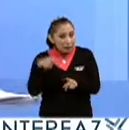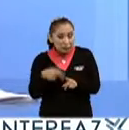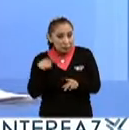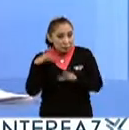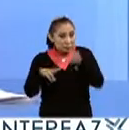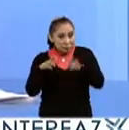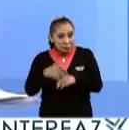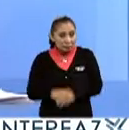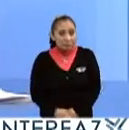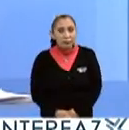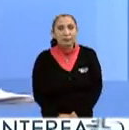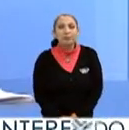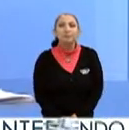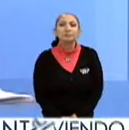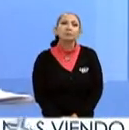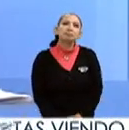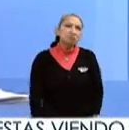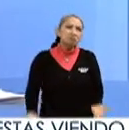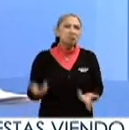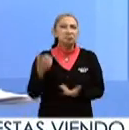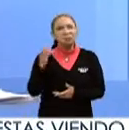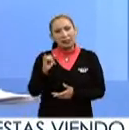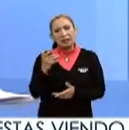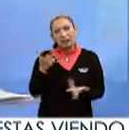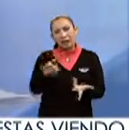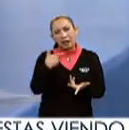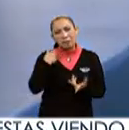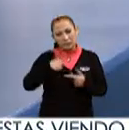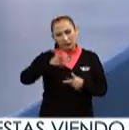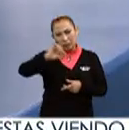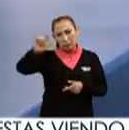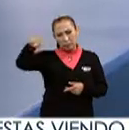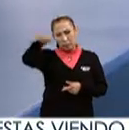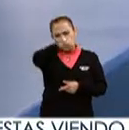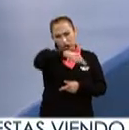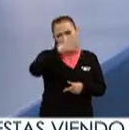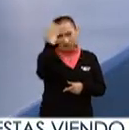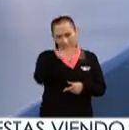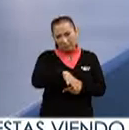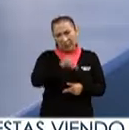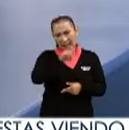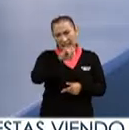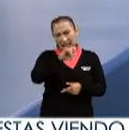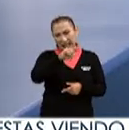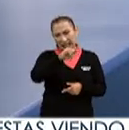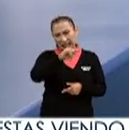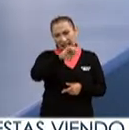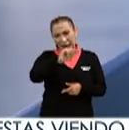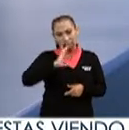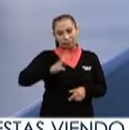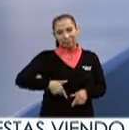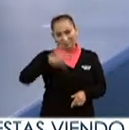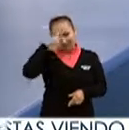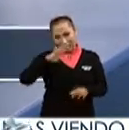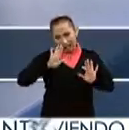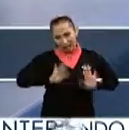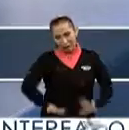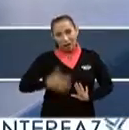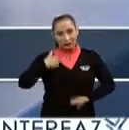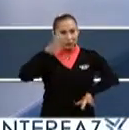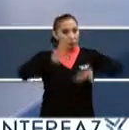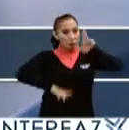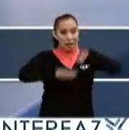los normalistas? Sí, al final los especialistas en didáctica en este país, orgullosamente lo tengo que decir, son